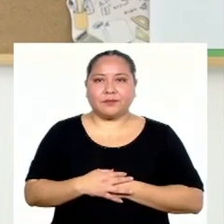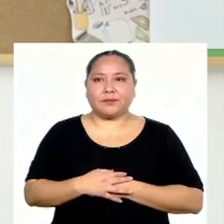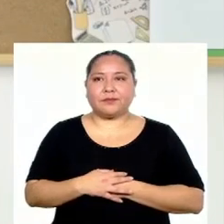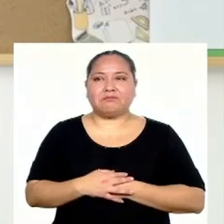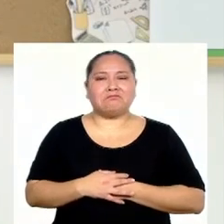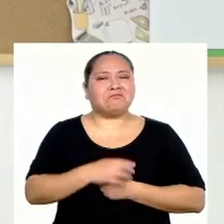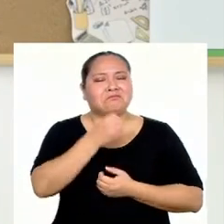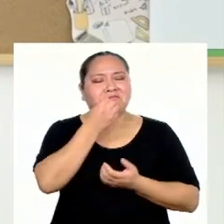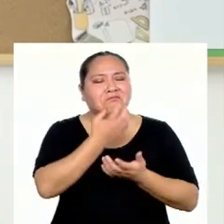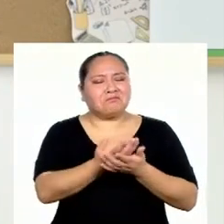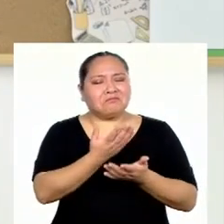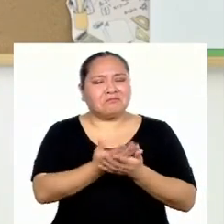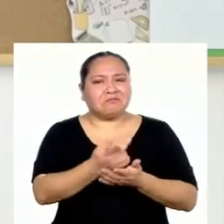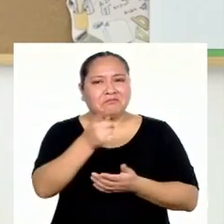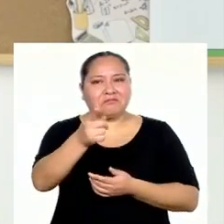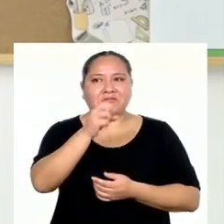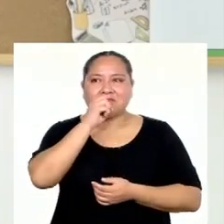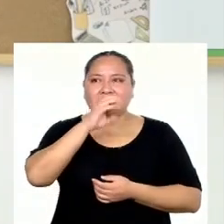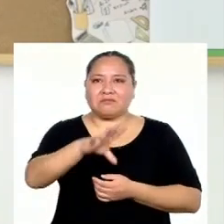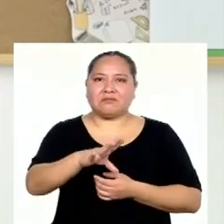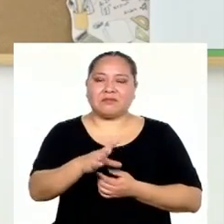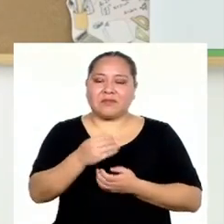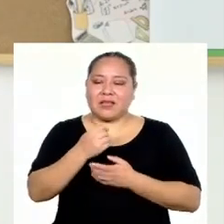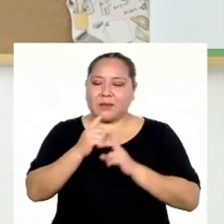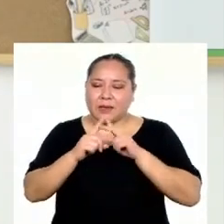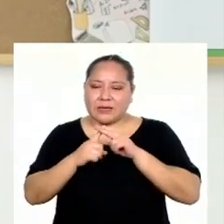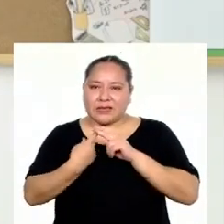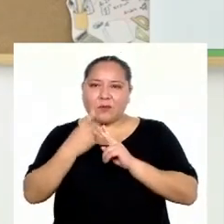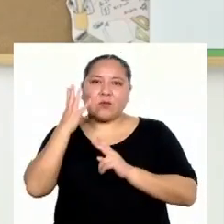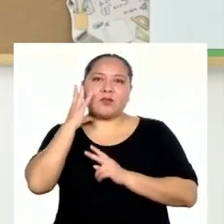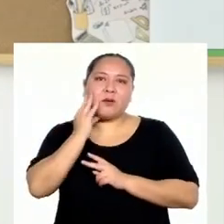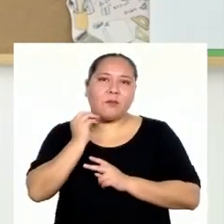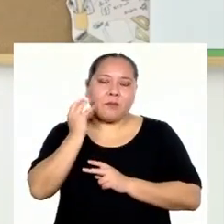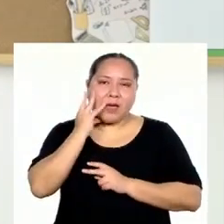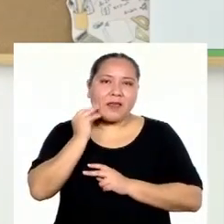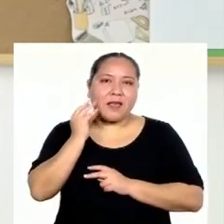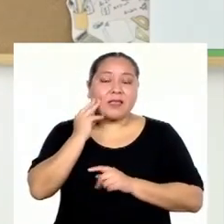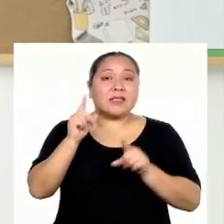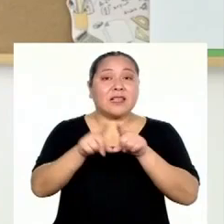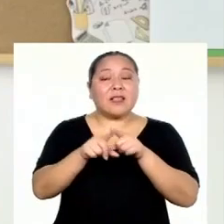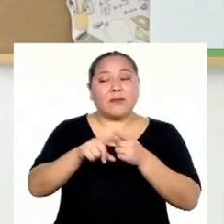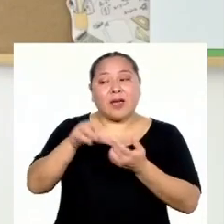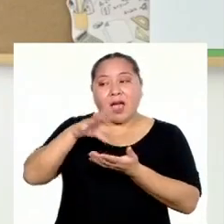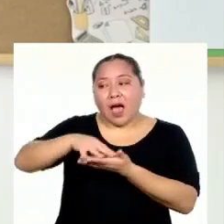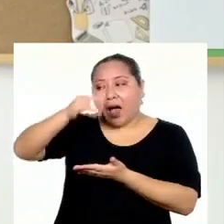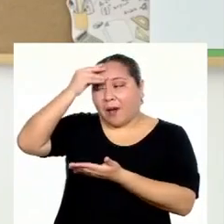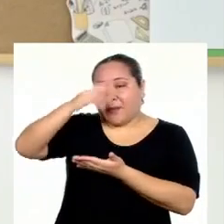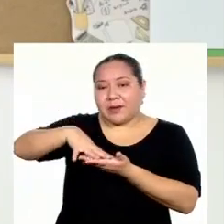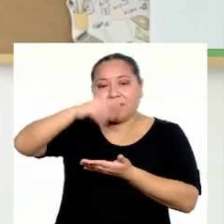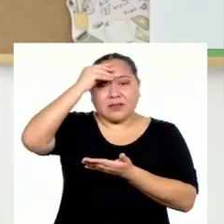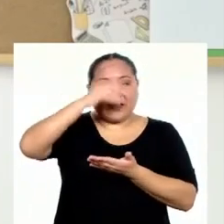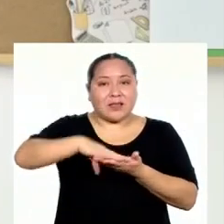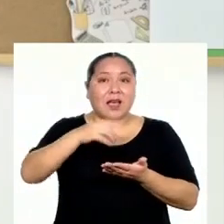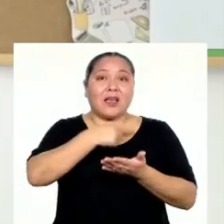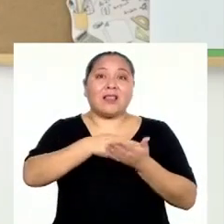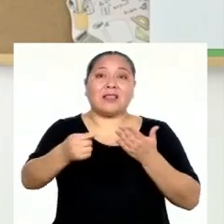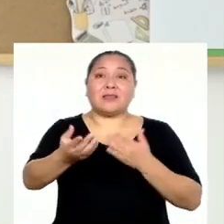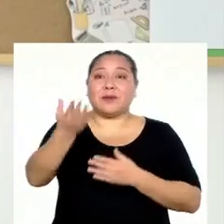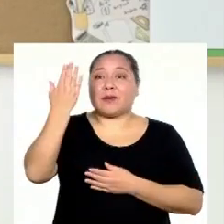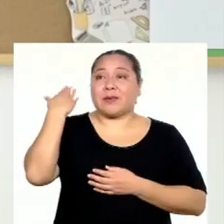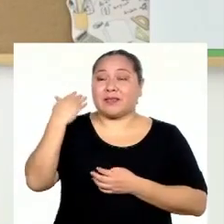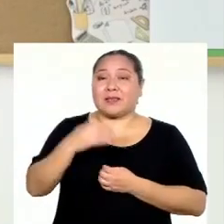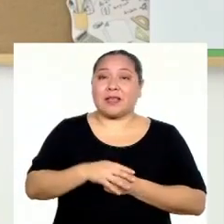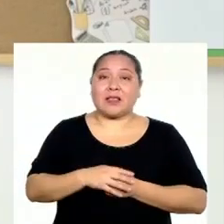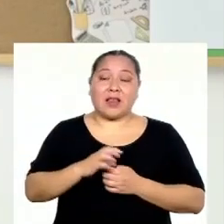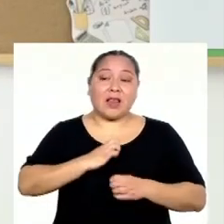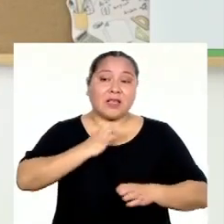Qué bueno que señales que partimos de experiencias, pero también del aprendizaje que hemos adquirido la semana pasada sobre